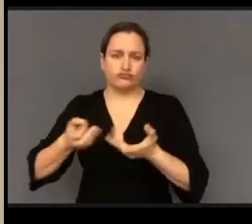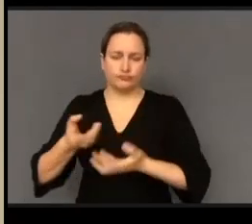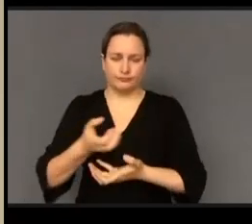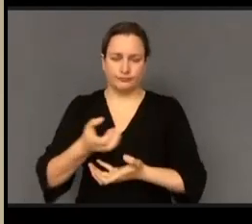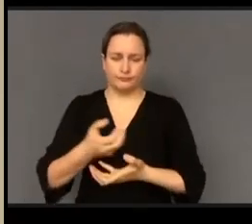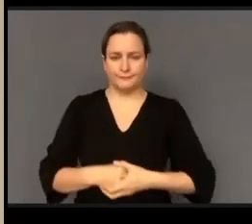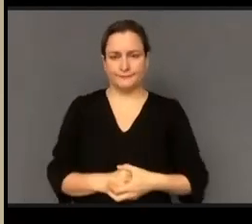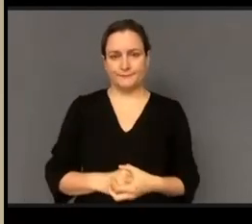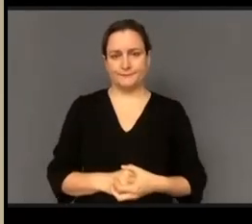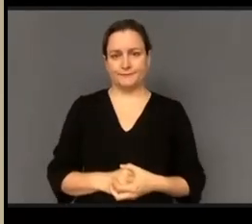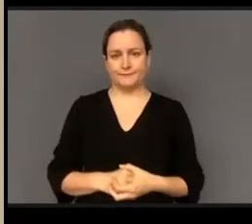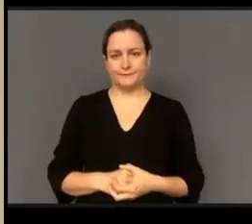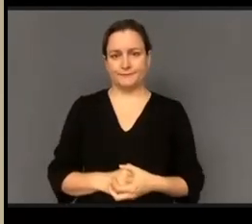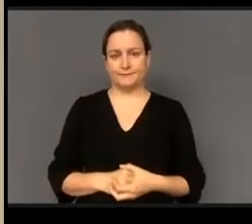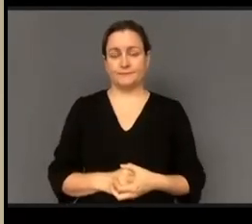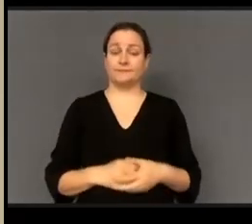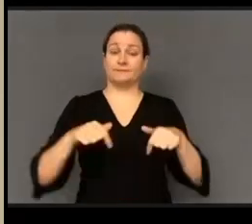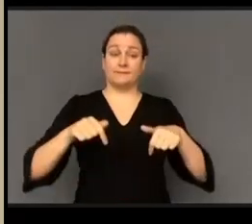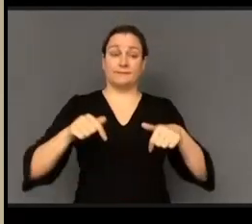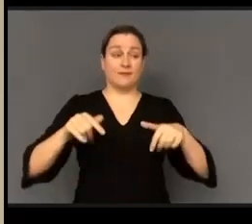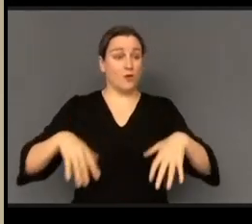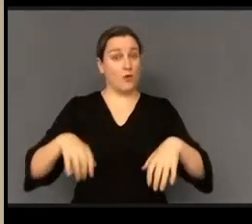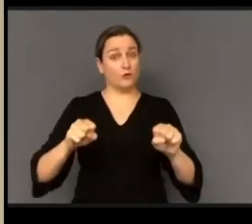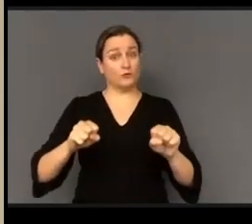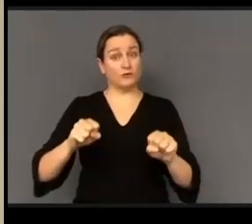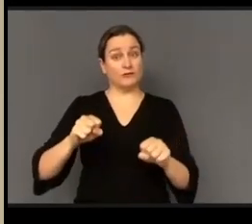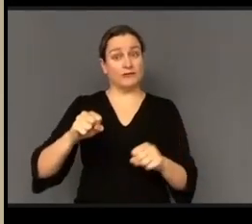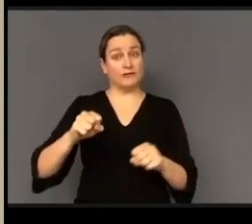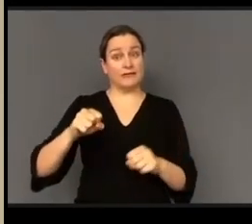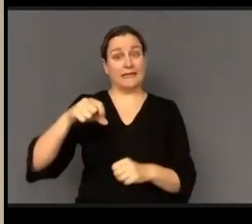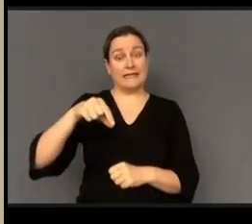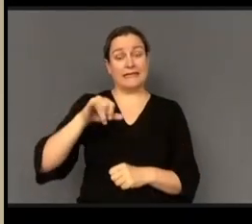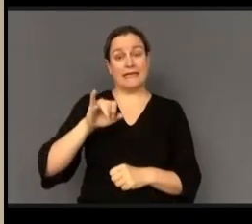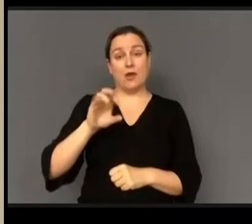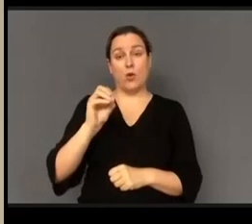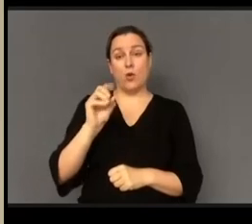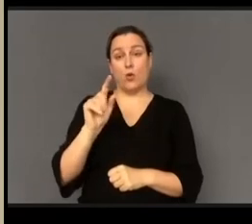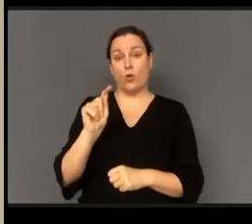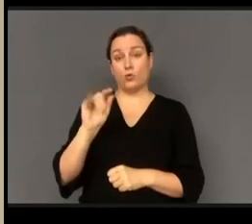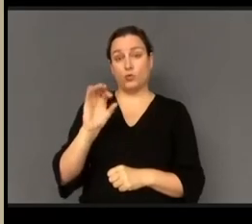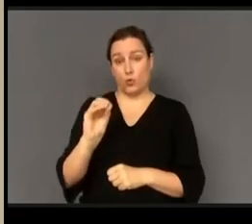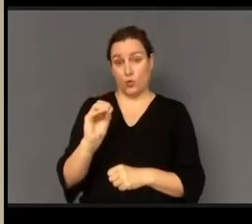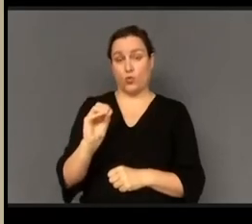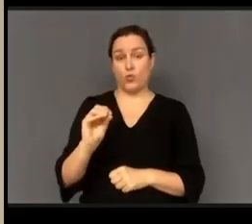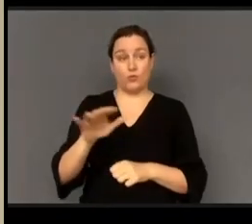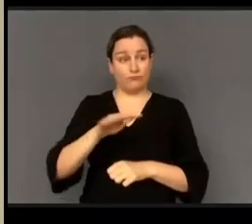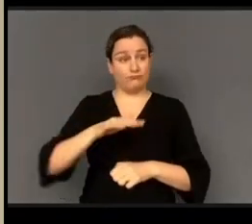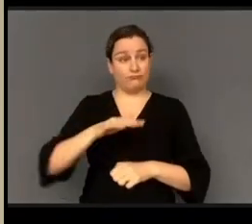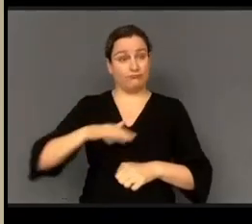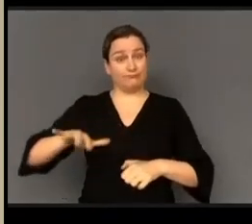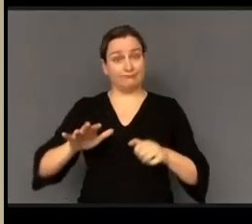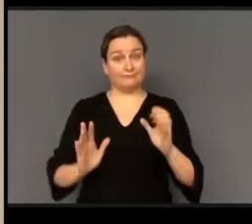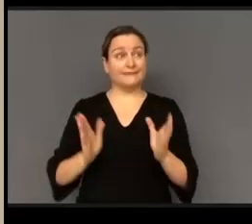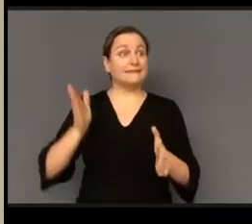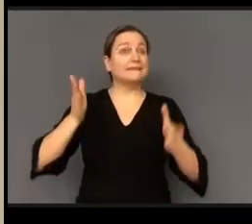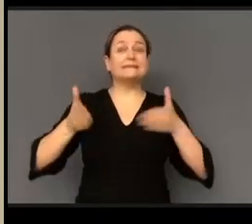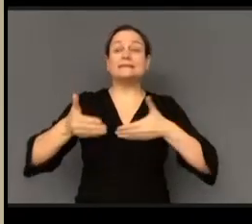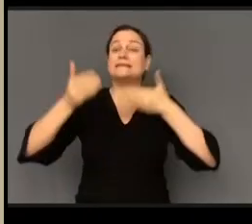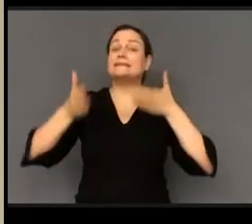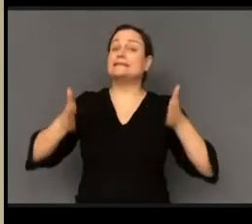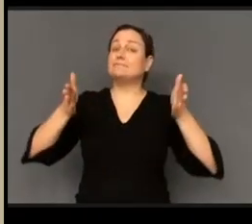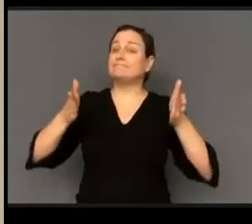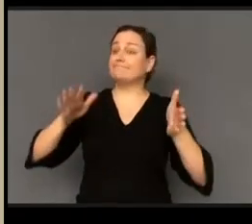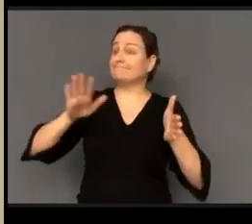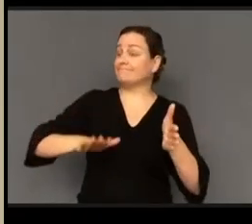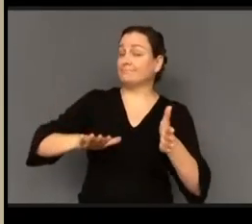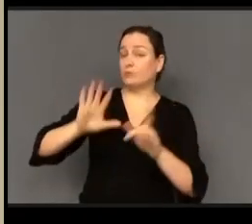ciudad anfitriona, Kioto, es una ciudad con una historia llena de